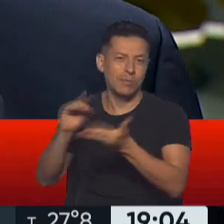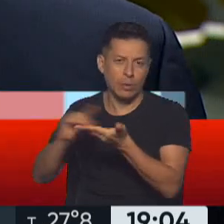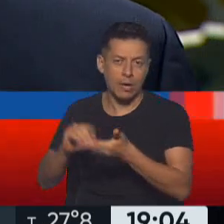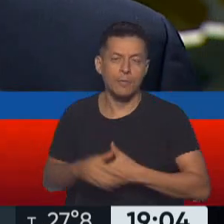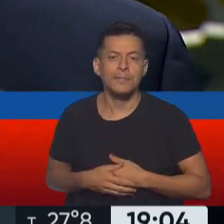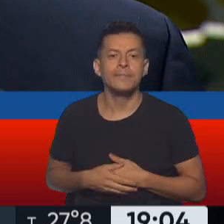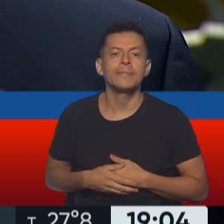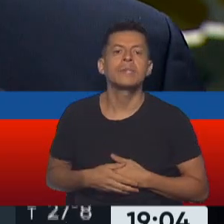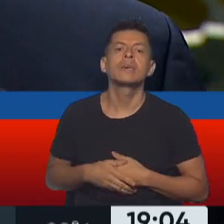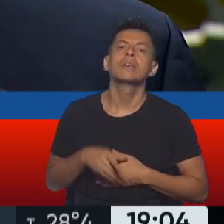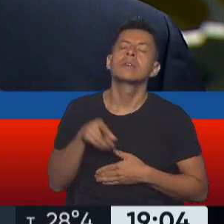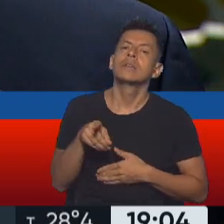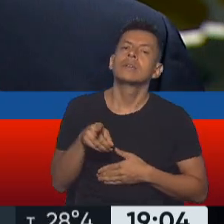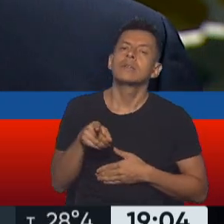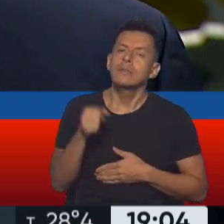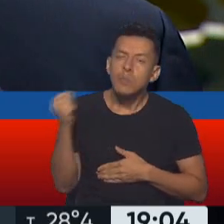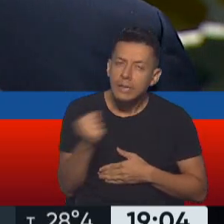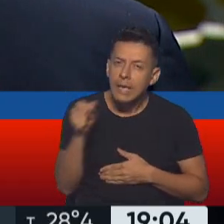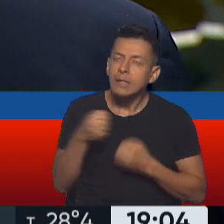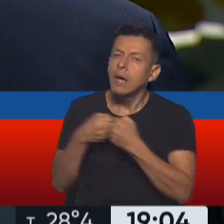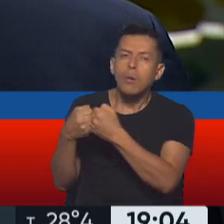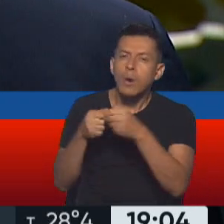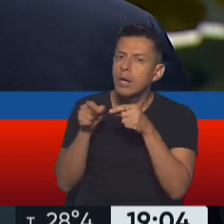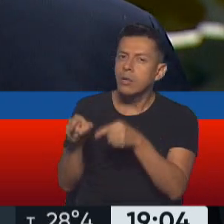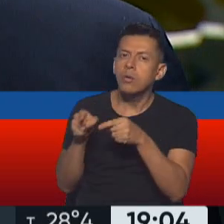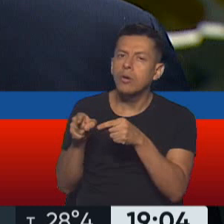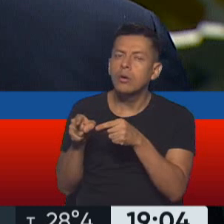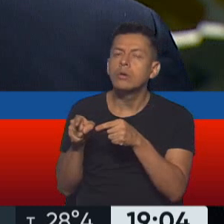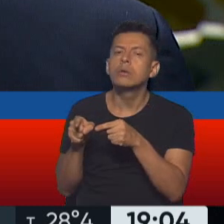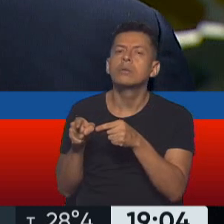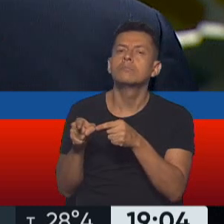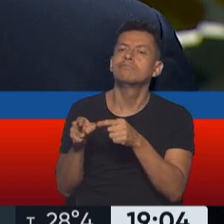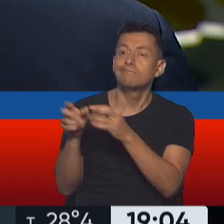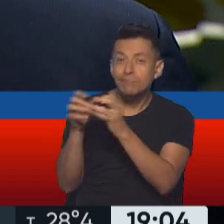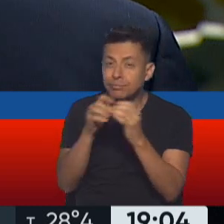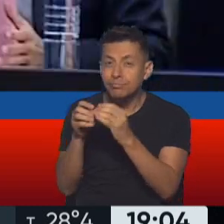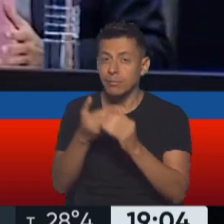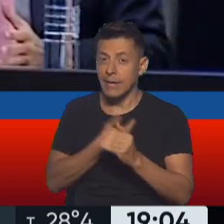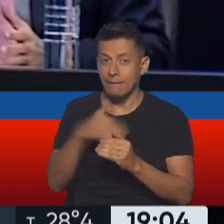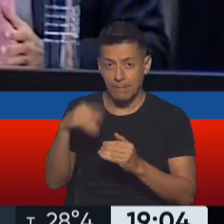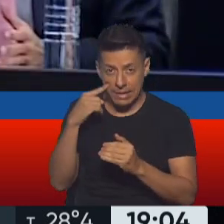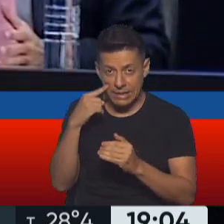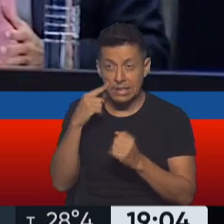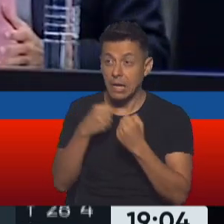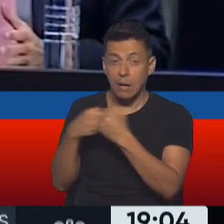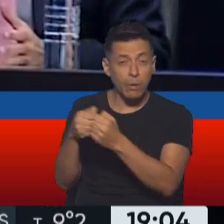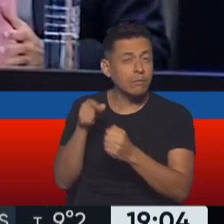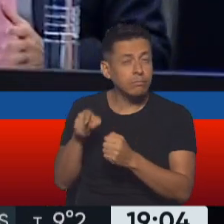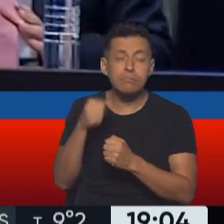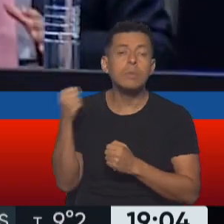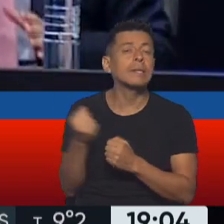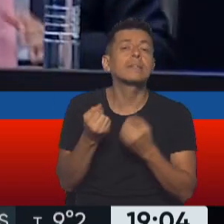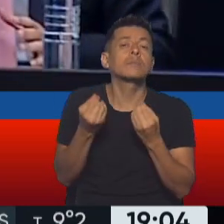que tiene de distintivo este acuerdo que se está procesando con el fondo monetario internacional es que